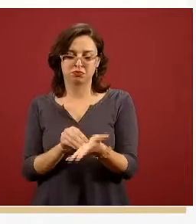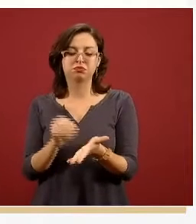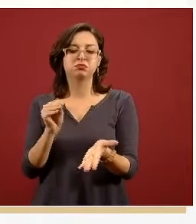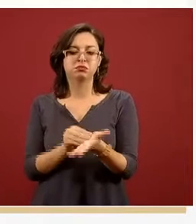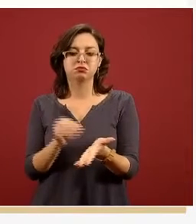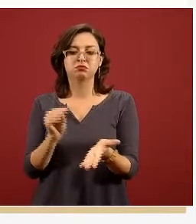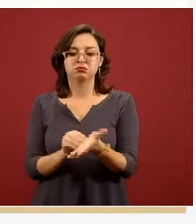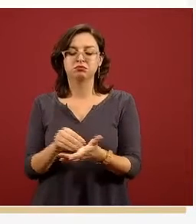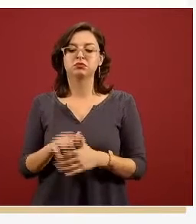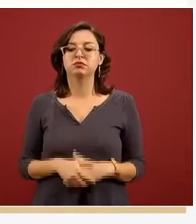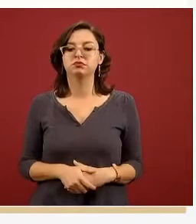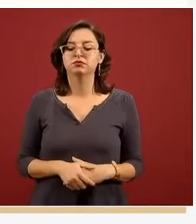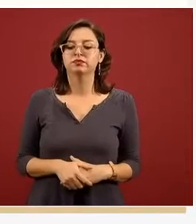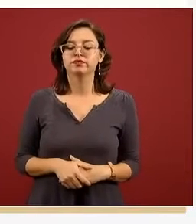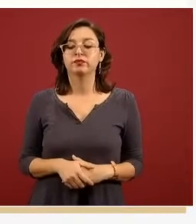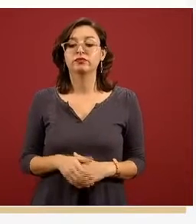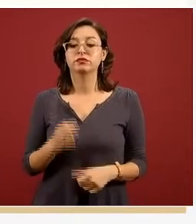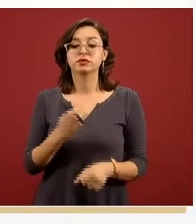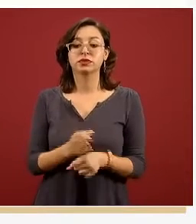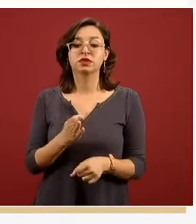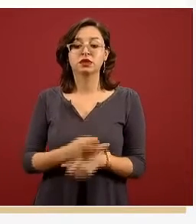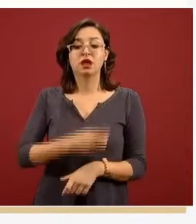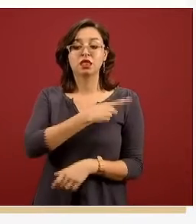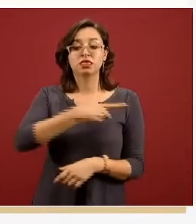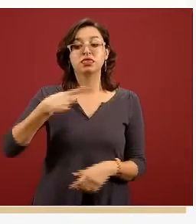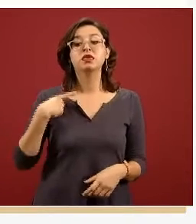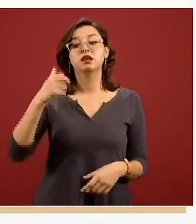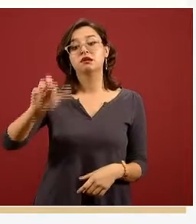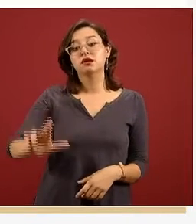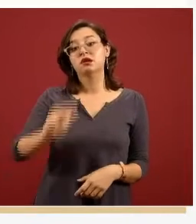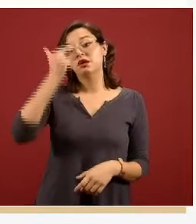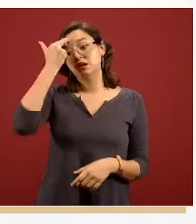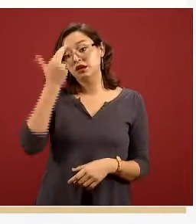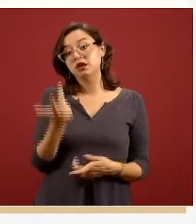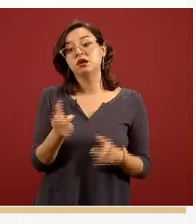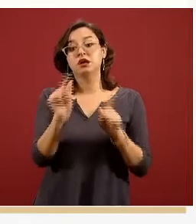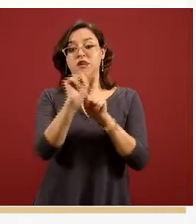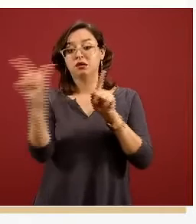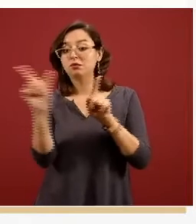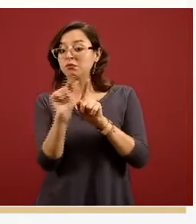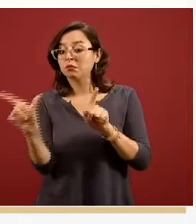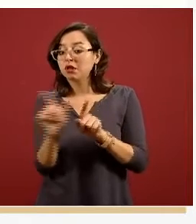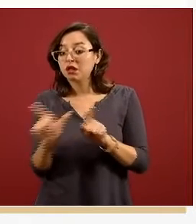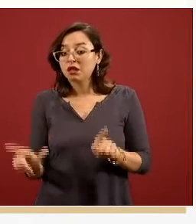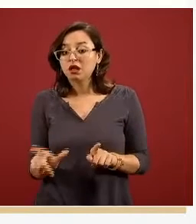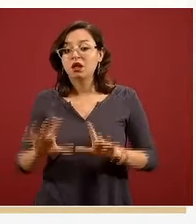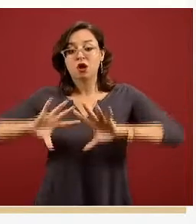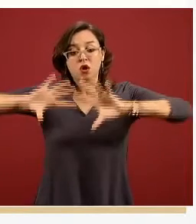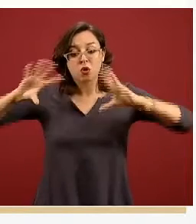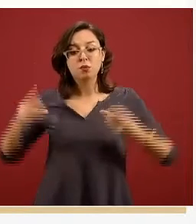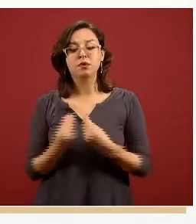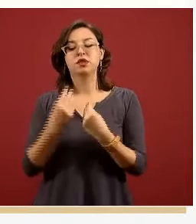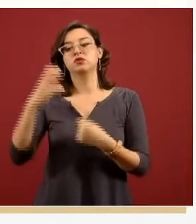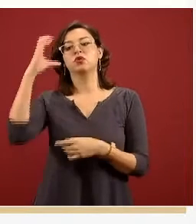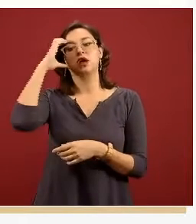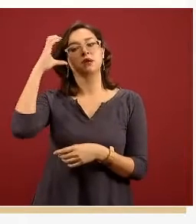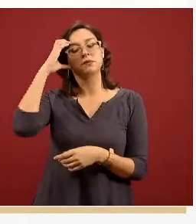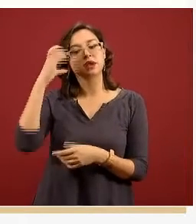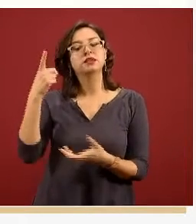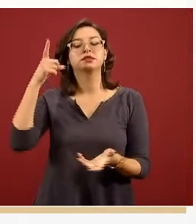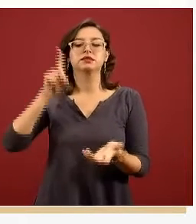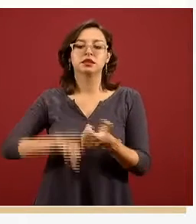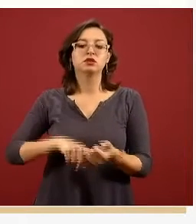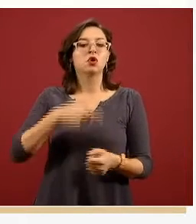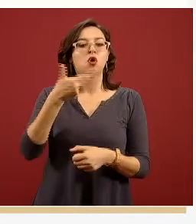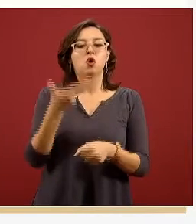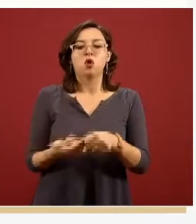con ventilador. En este punto recordar que este gráfico y esta disponibilidad de camas es del total de camas que existen de todos los